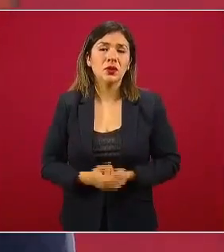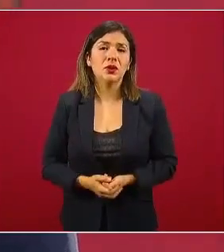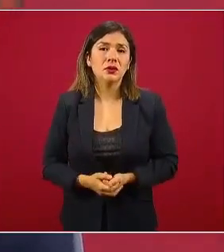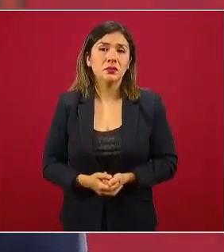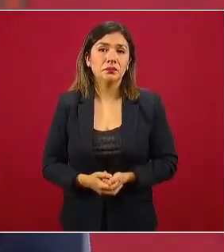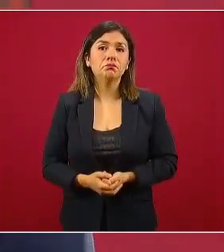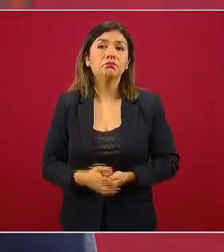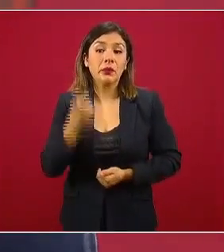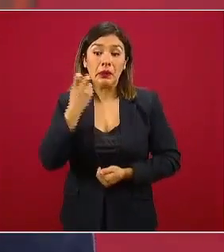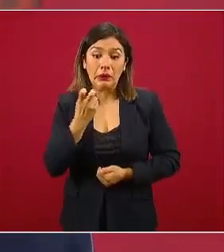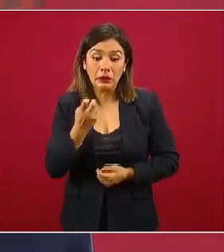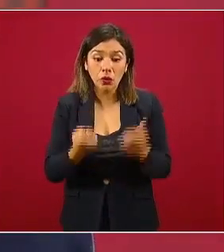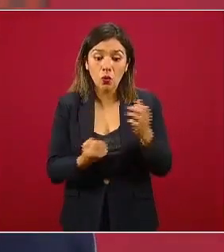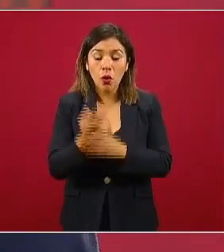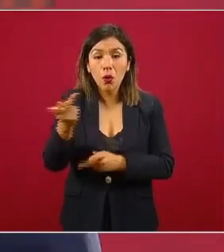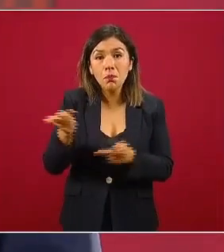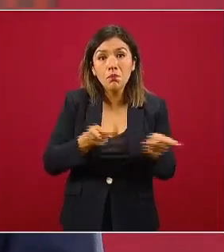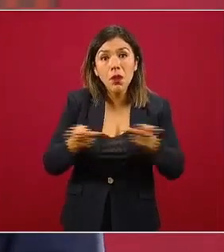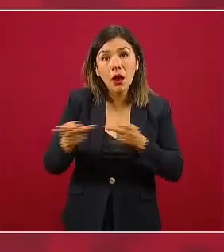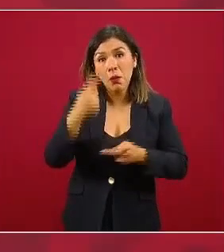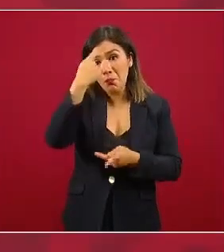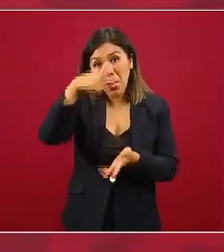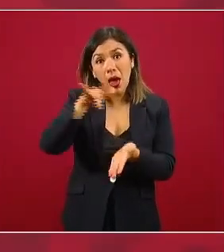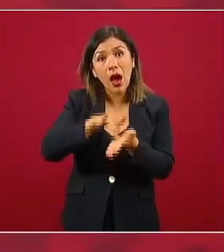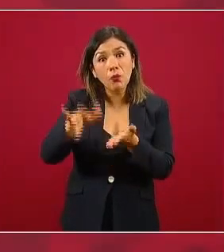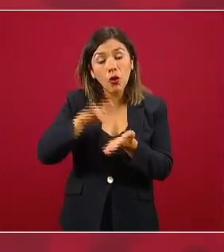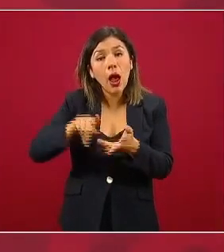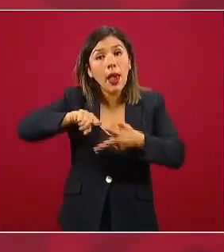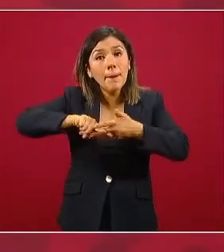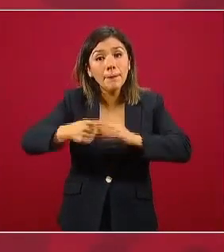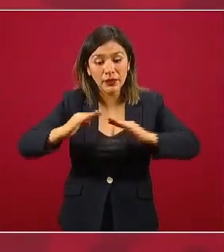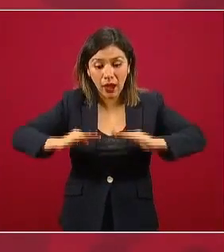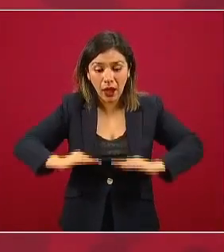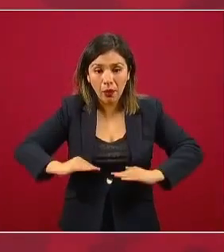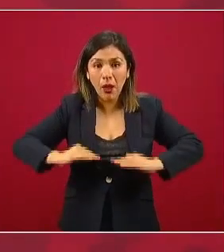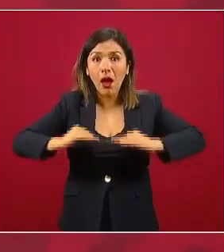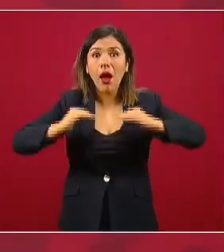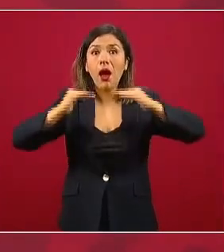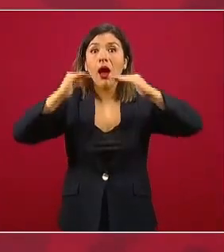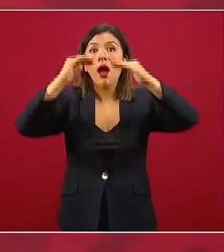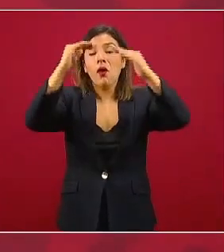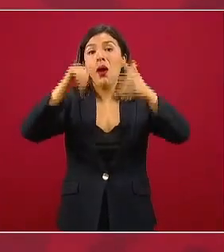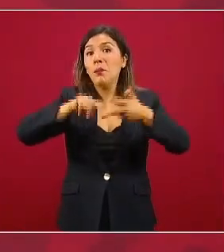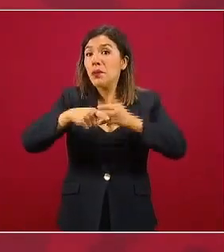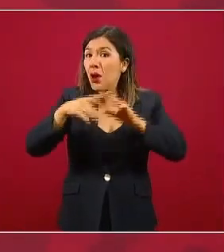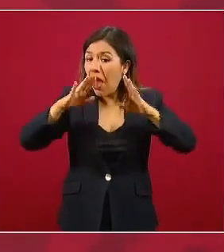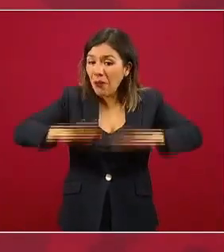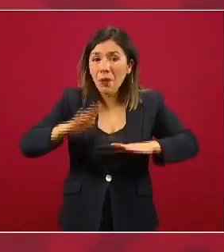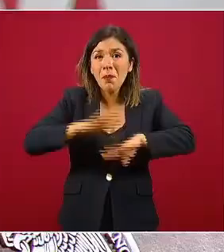con esta estrategia de apoyar de abajo hacia arriba,